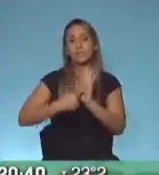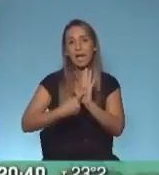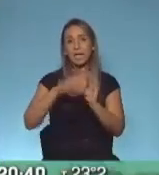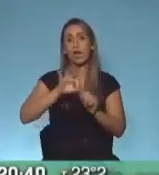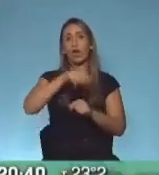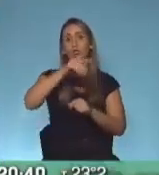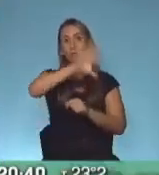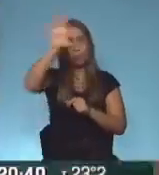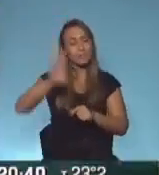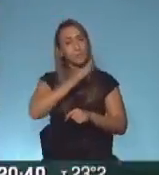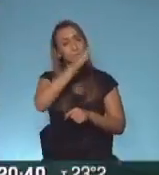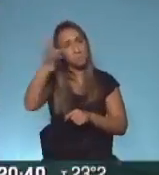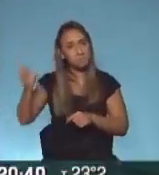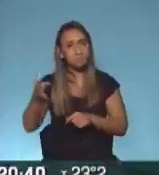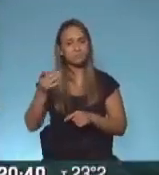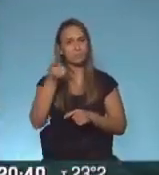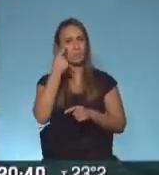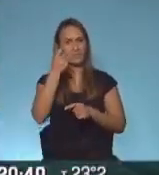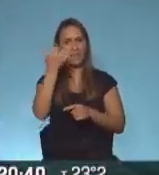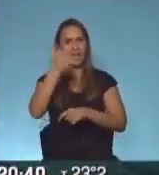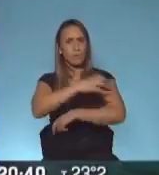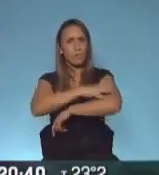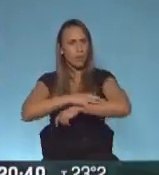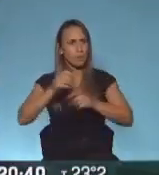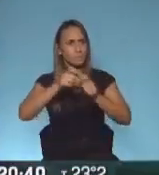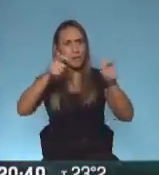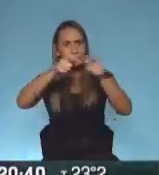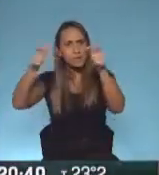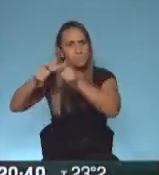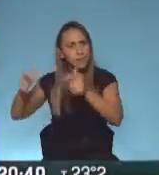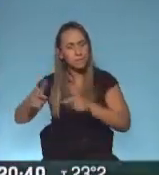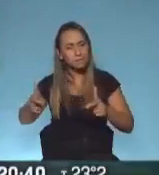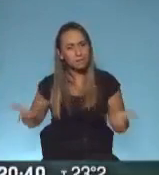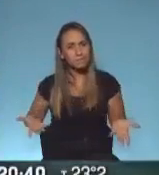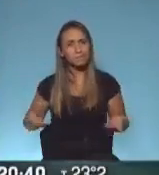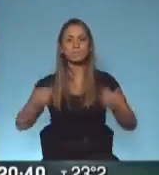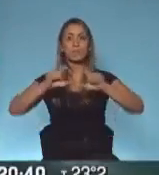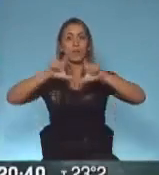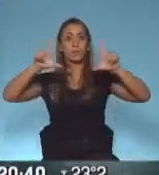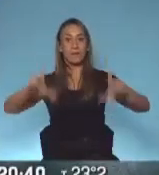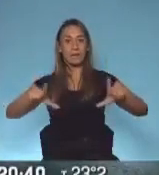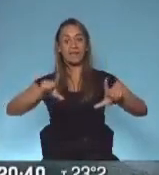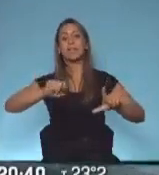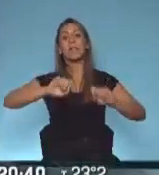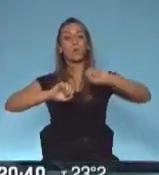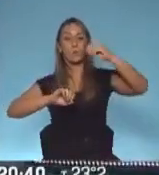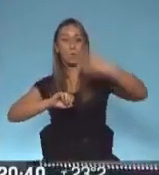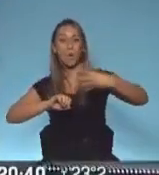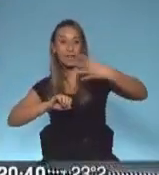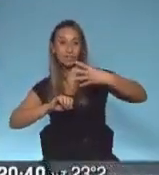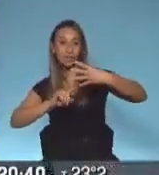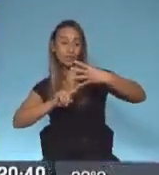provincias. Vamos a empezar a mostrarlo desde las placas también para hablar de un cuarto lugar en ese ranking. Yo les